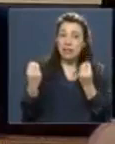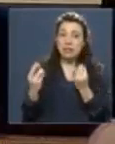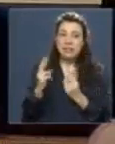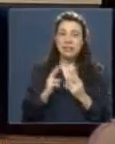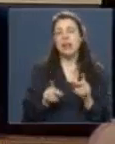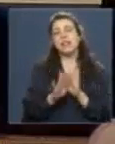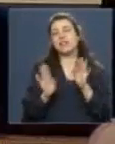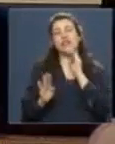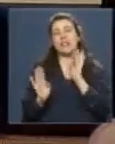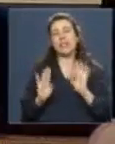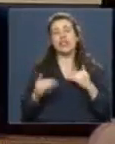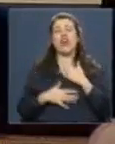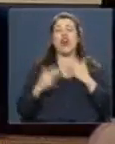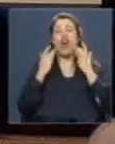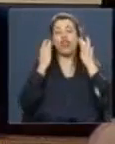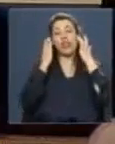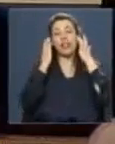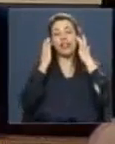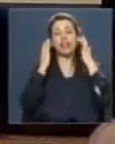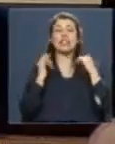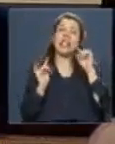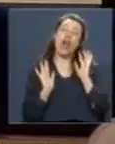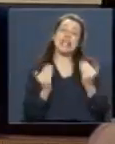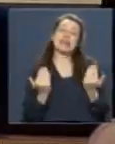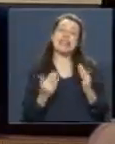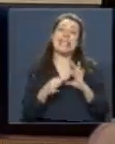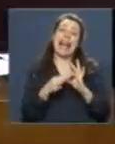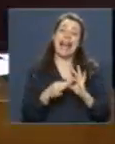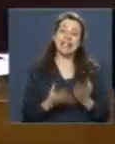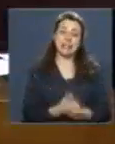eso basta y estoy muy contento porque tengo esperanza. Gracias, muy amable.